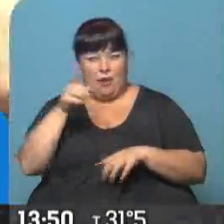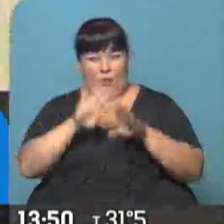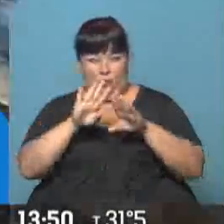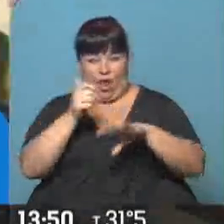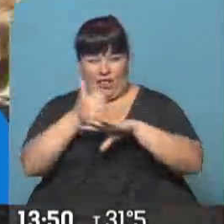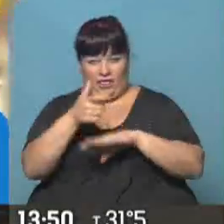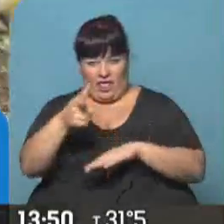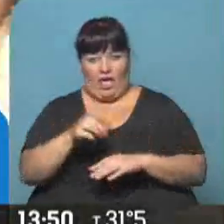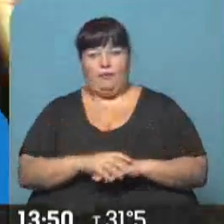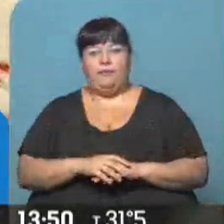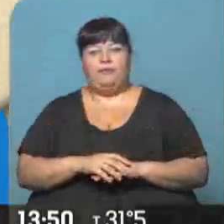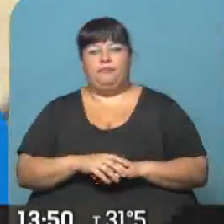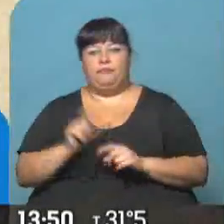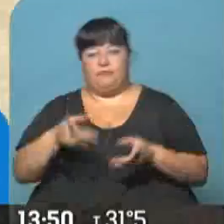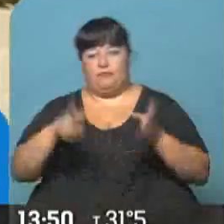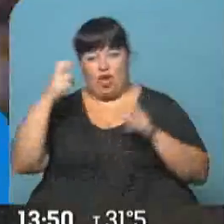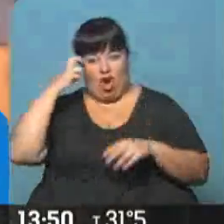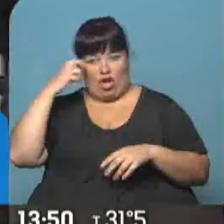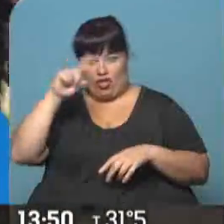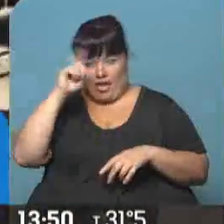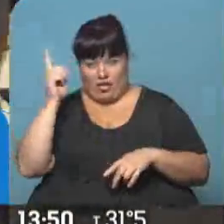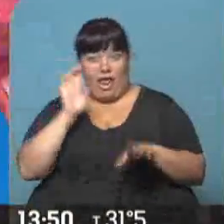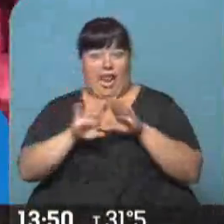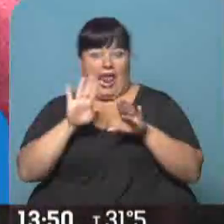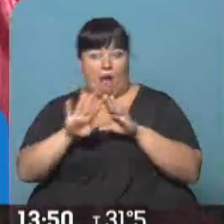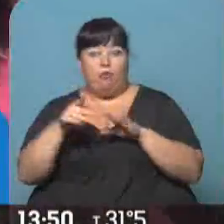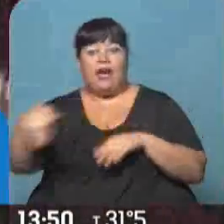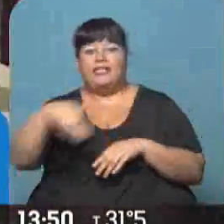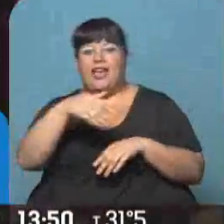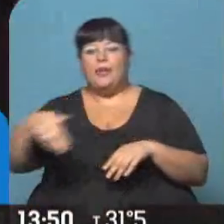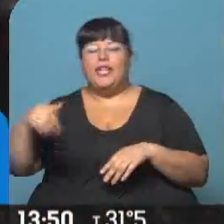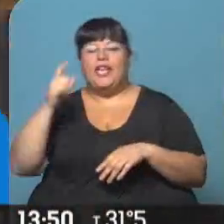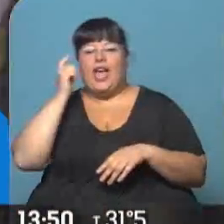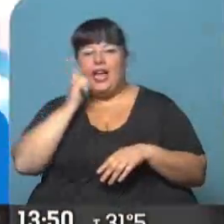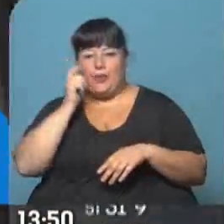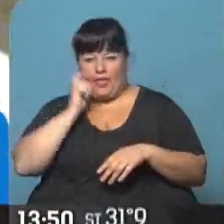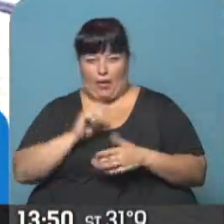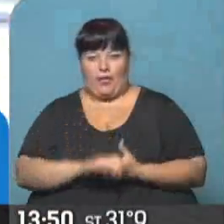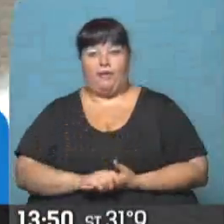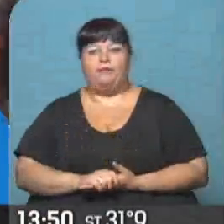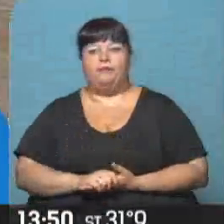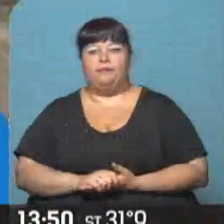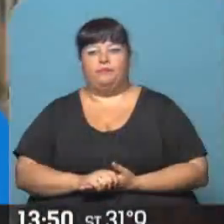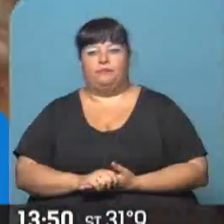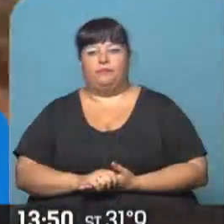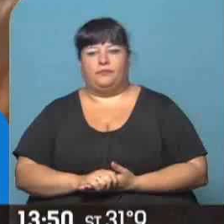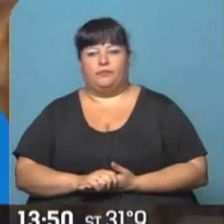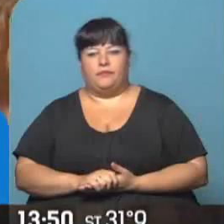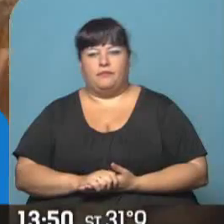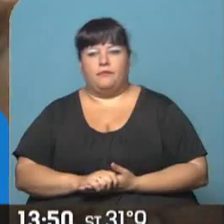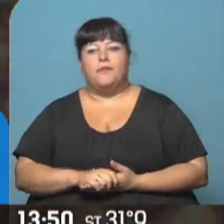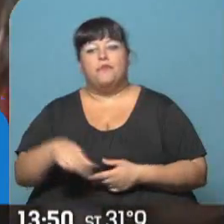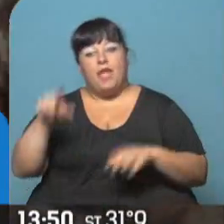puerta del Congreso Nacional, la puerta que da por la avenida Rivadavia.